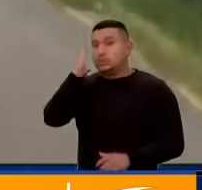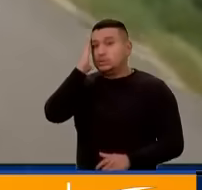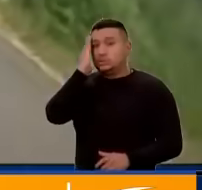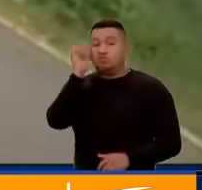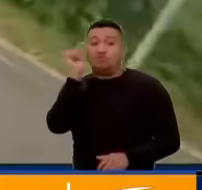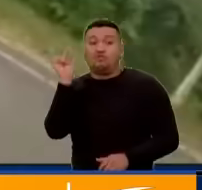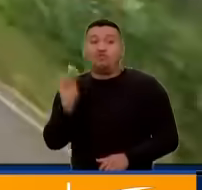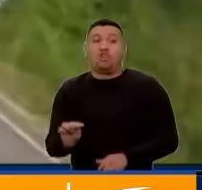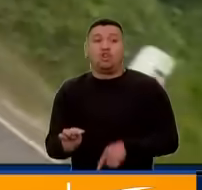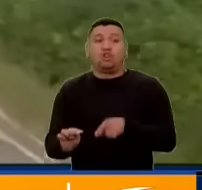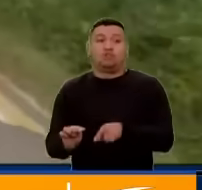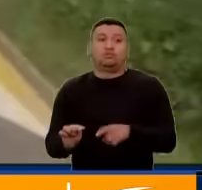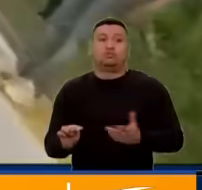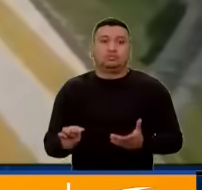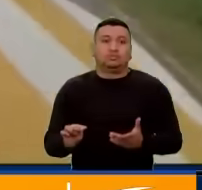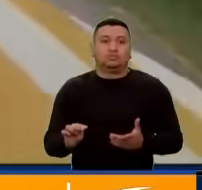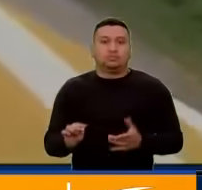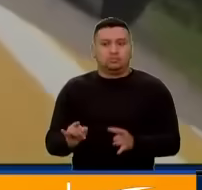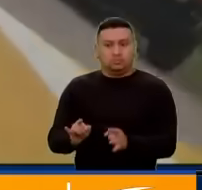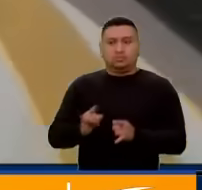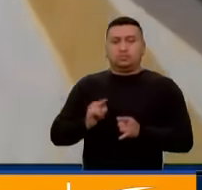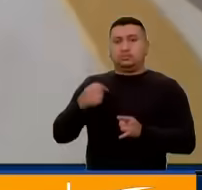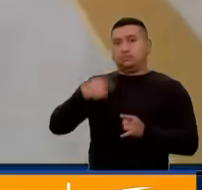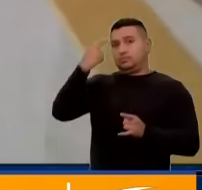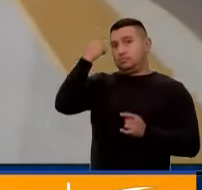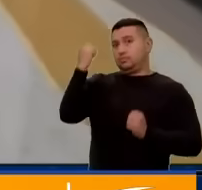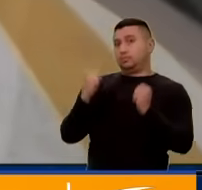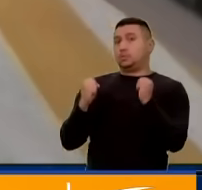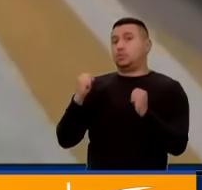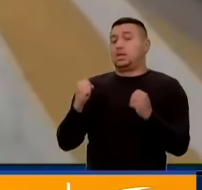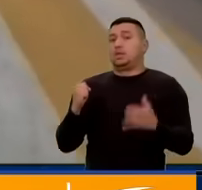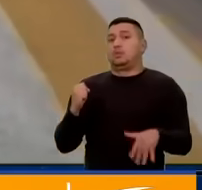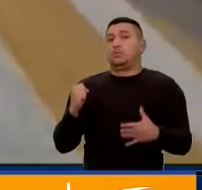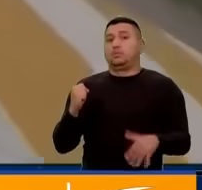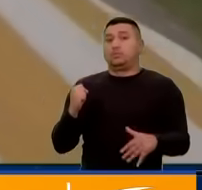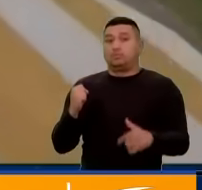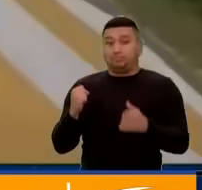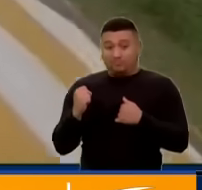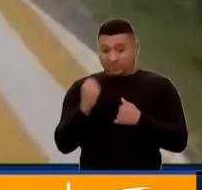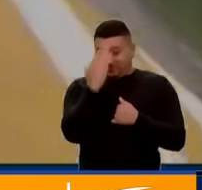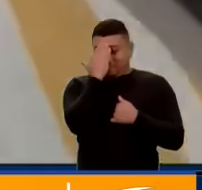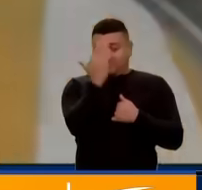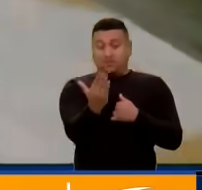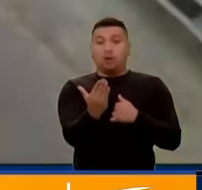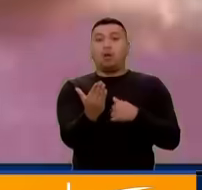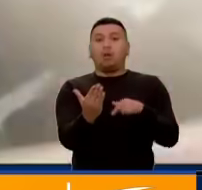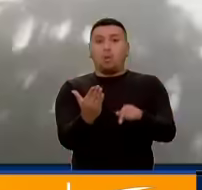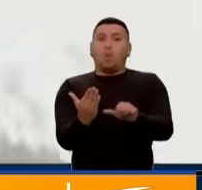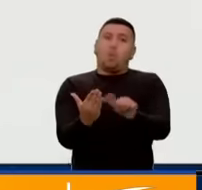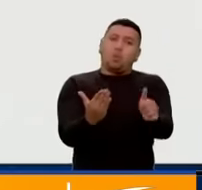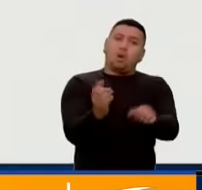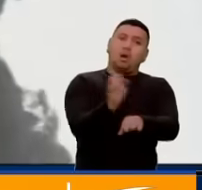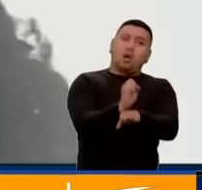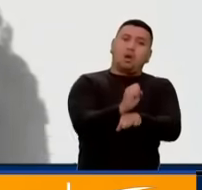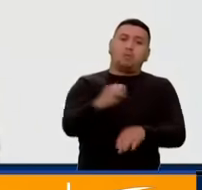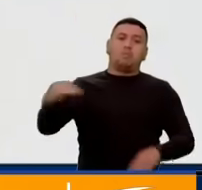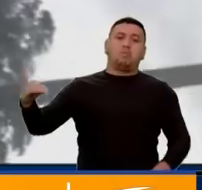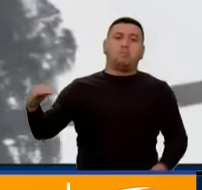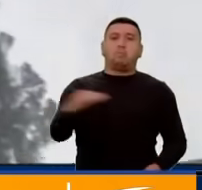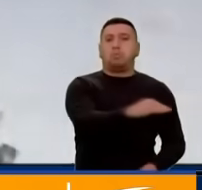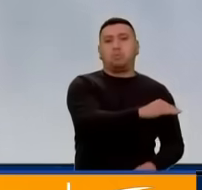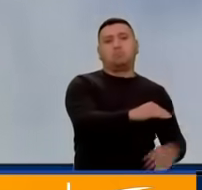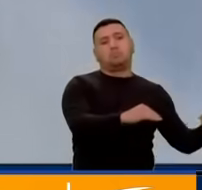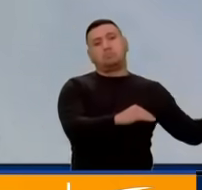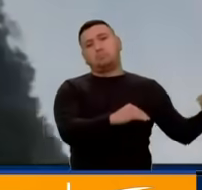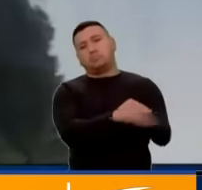que delante mío ese día habían pasado otros dos vehículos blindados de personas que cuentan con esquemas de seguridad en Saravena, y esos